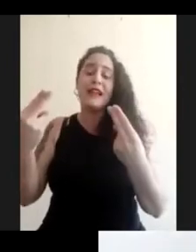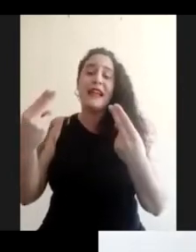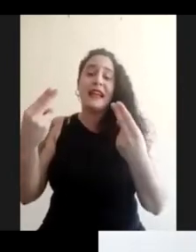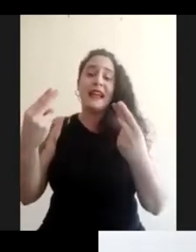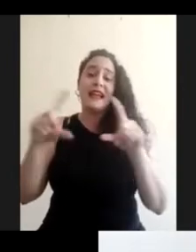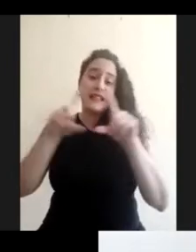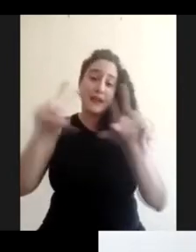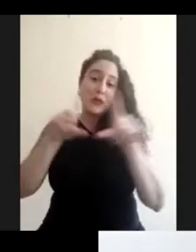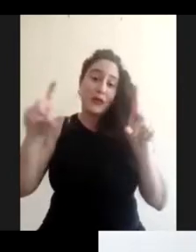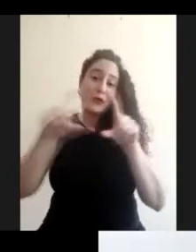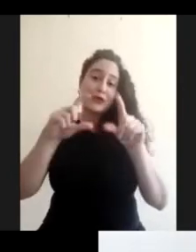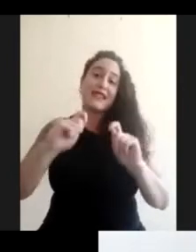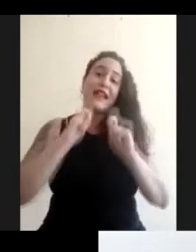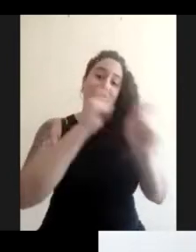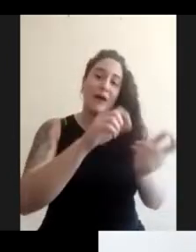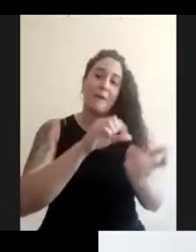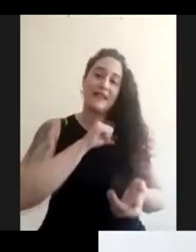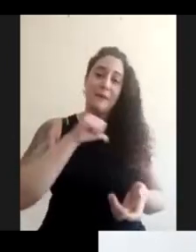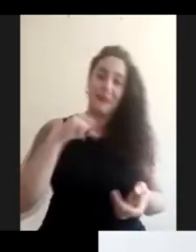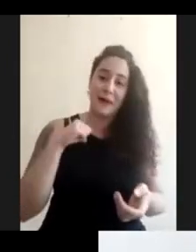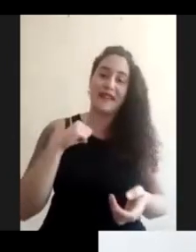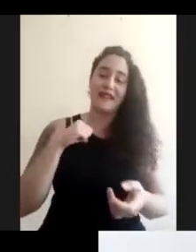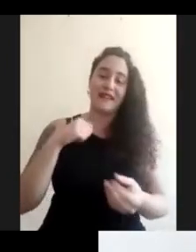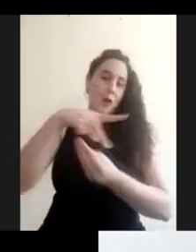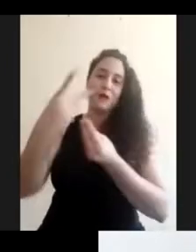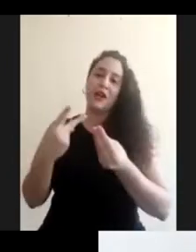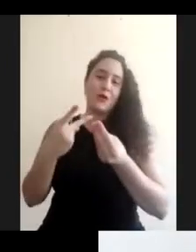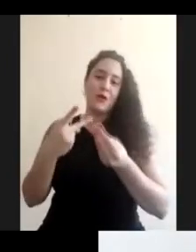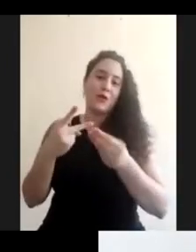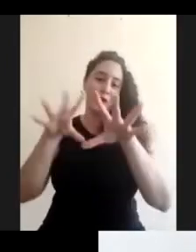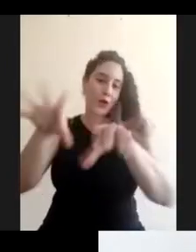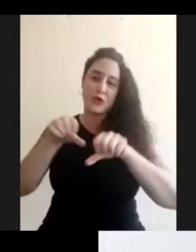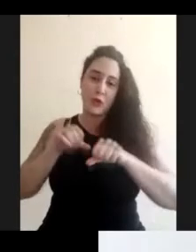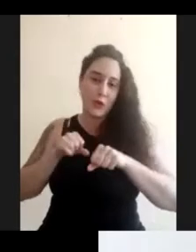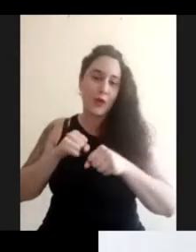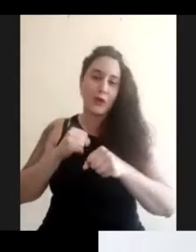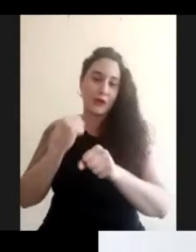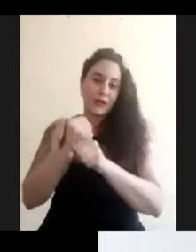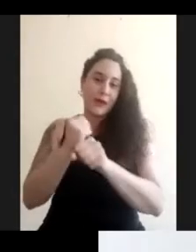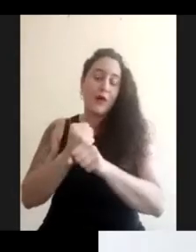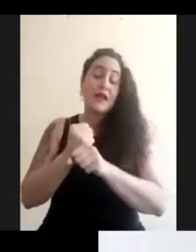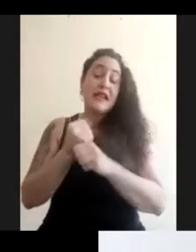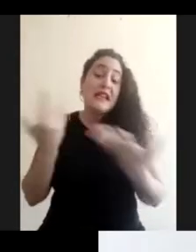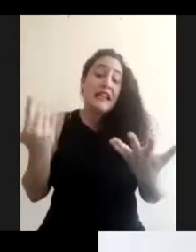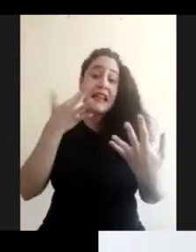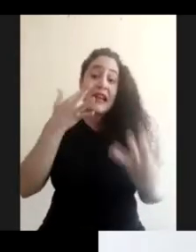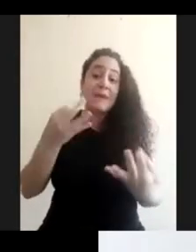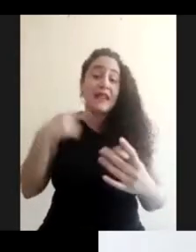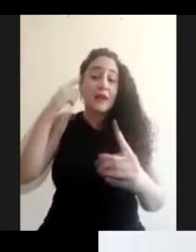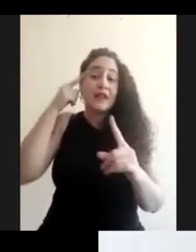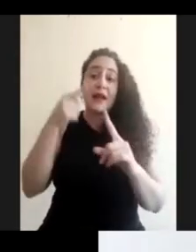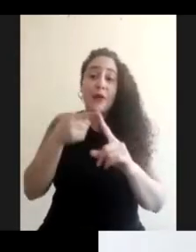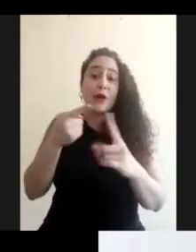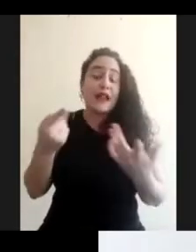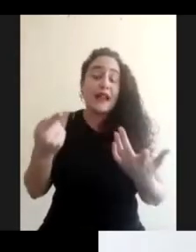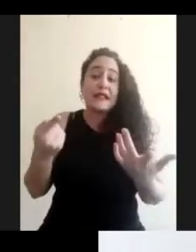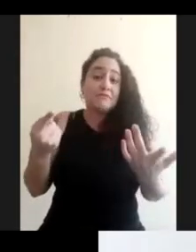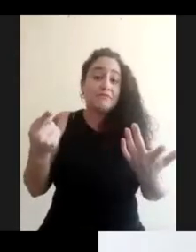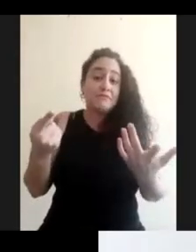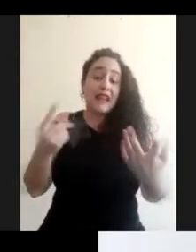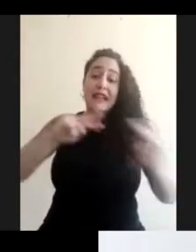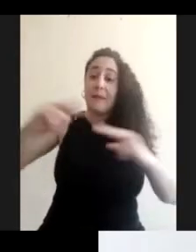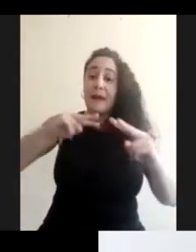públicos, el servicio se le ha dado a empresas privadas. La Junta no ha subrogado nuestro trabajo. Y realmente nuestra labor